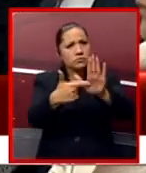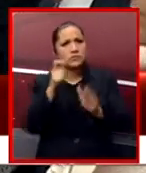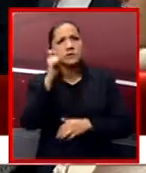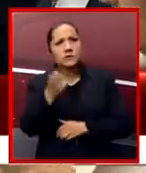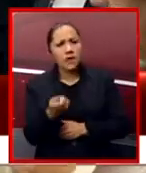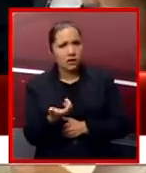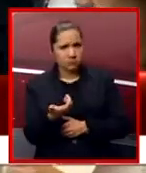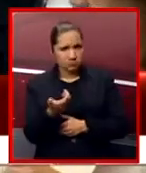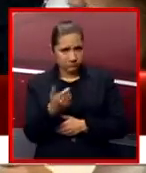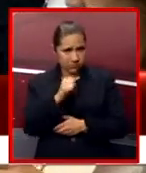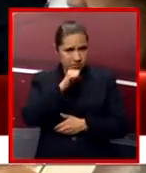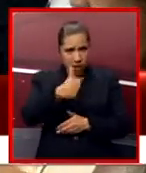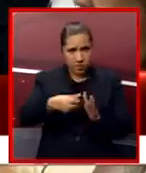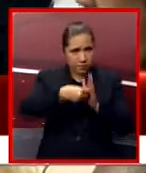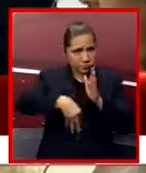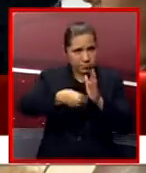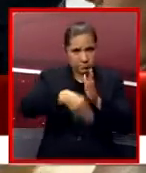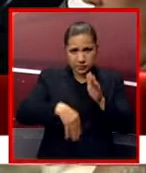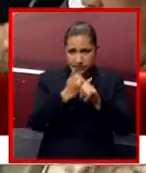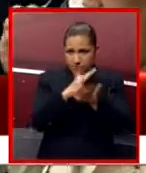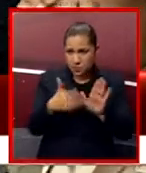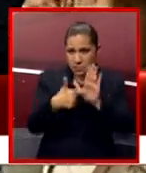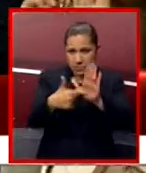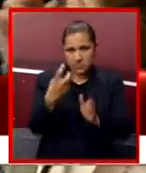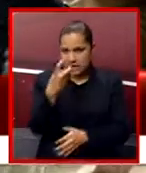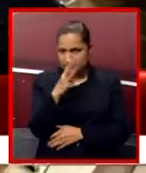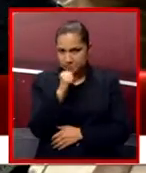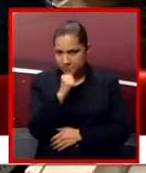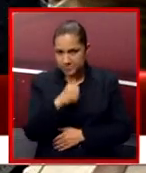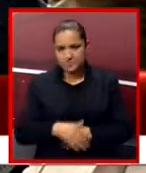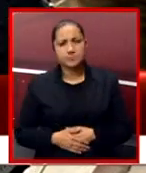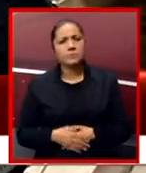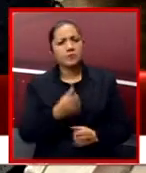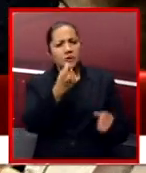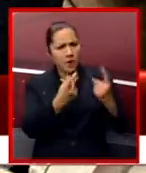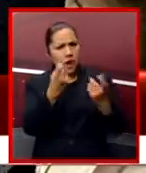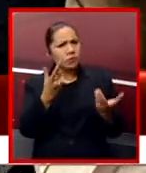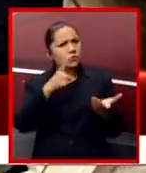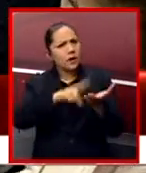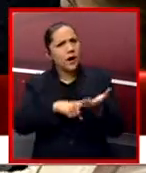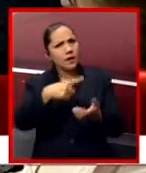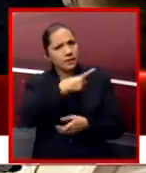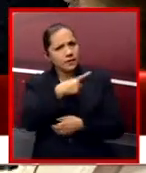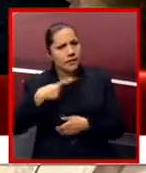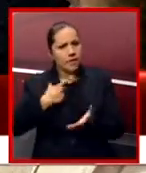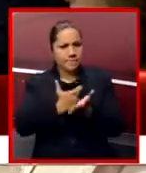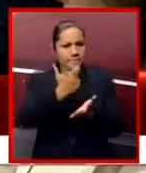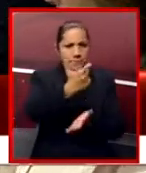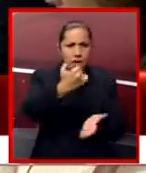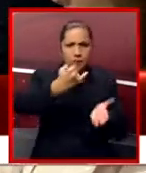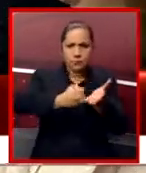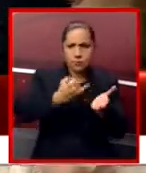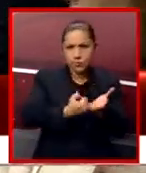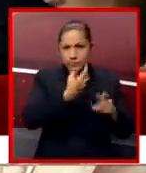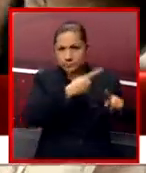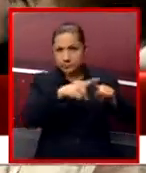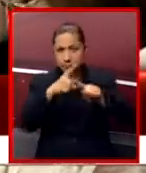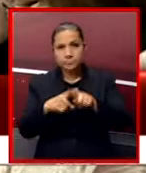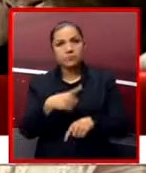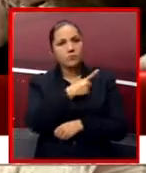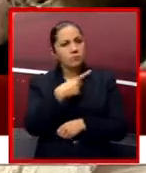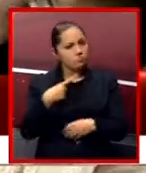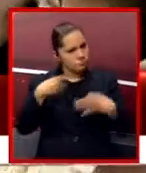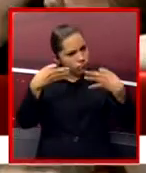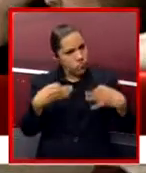posicionamientos hará referencia a temas fiscales que no han sido atendidos particularmente lo que se refiere al IEPS de la